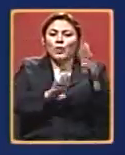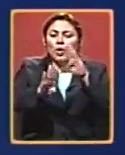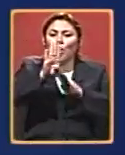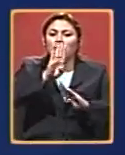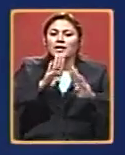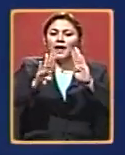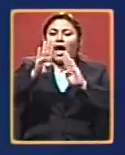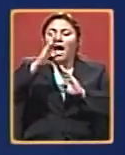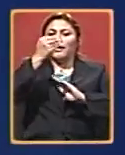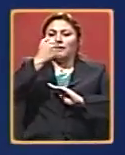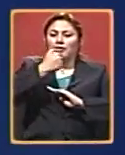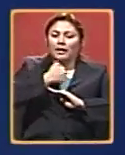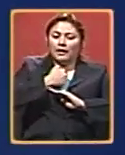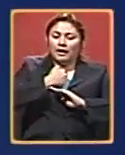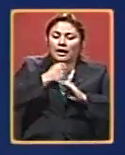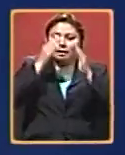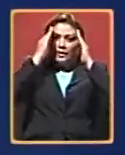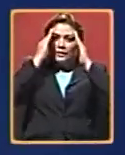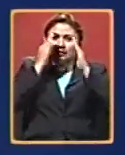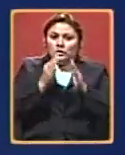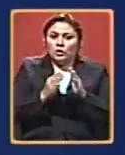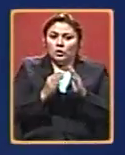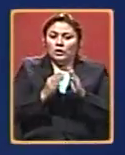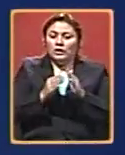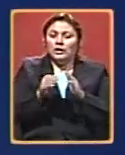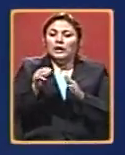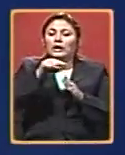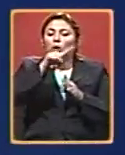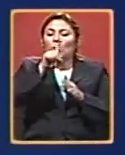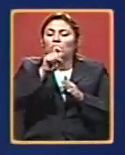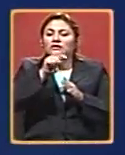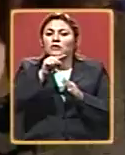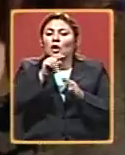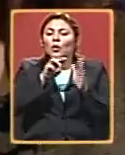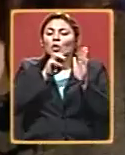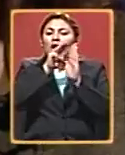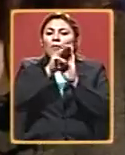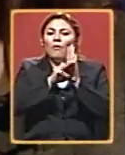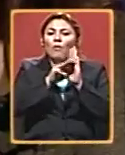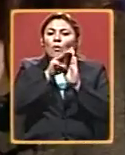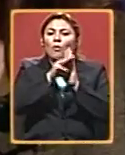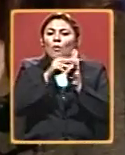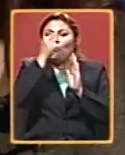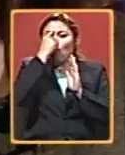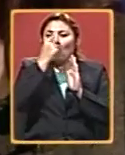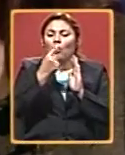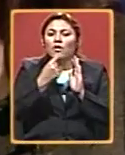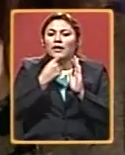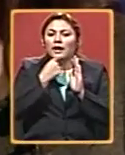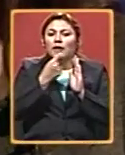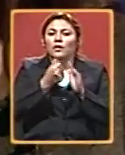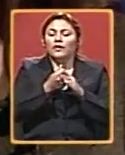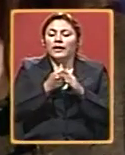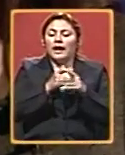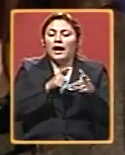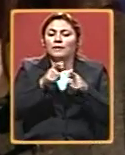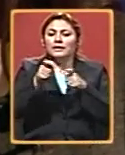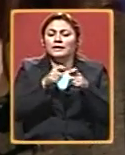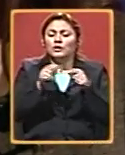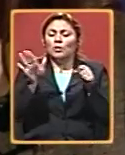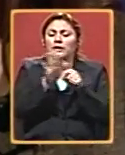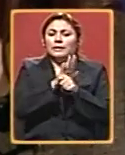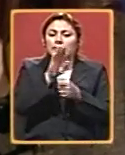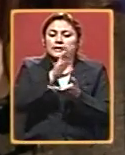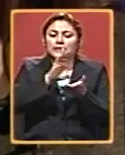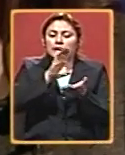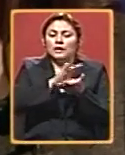o biologista que tenía, digamos, de atención, y cuestionado por el modelo de administración, que era totalmente centralizado, ¿verdad?